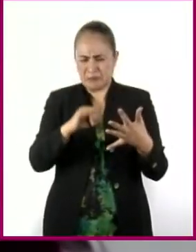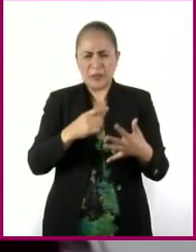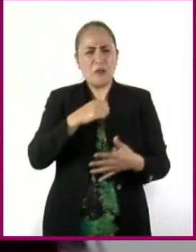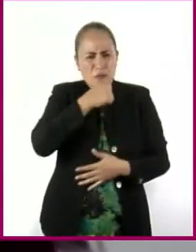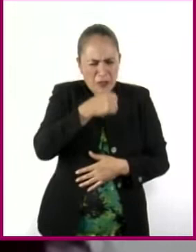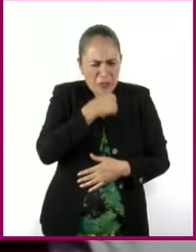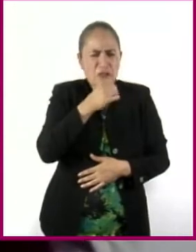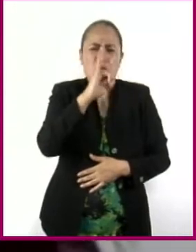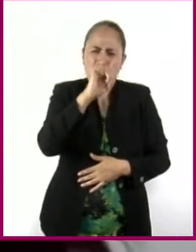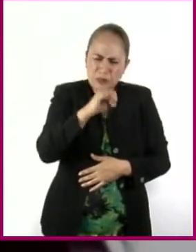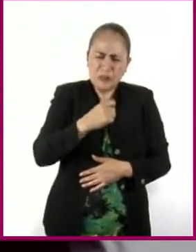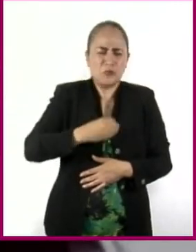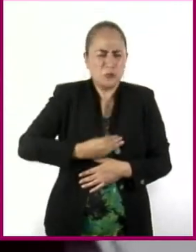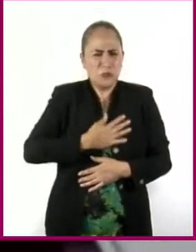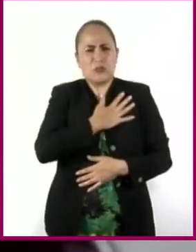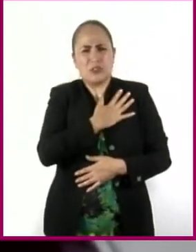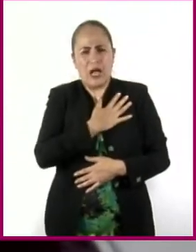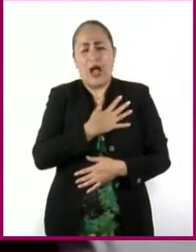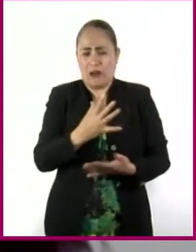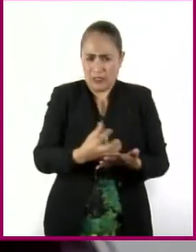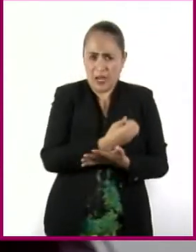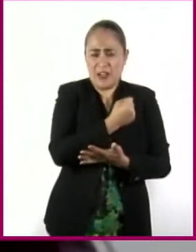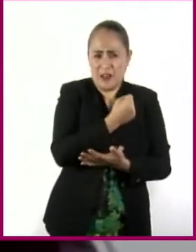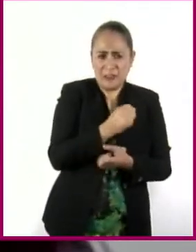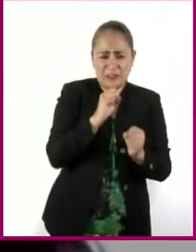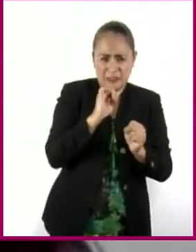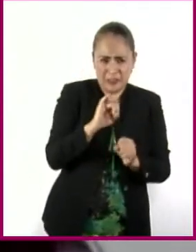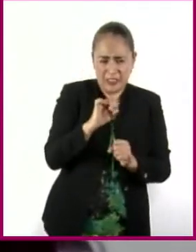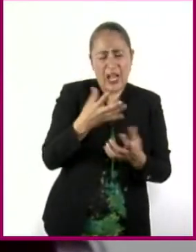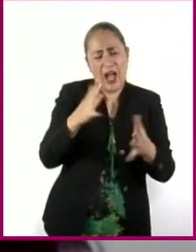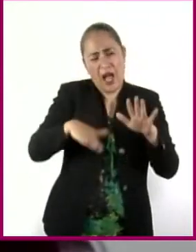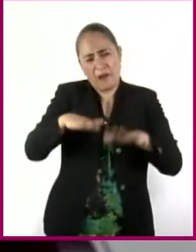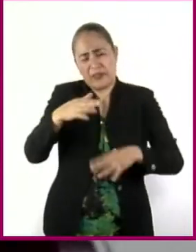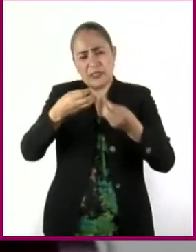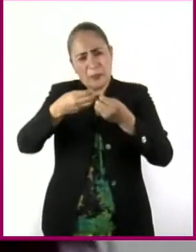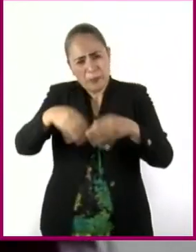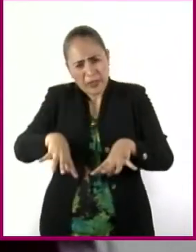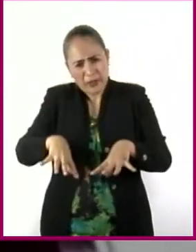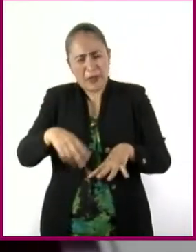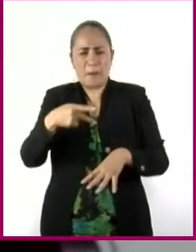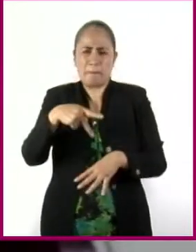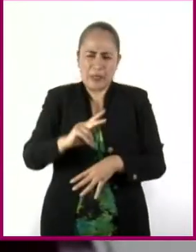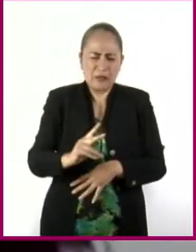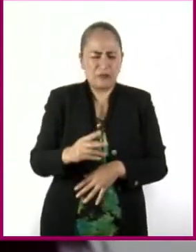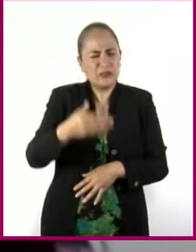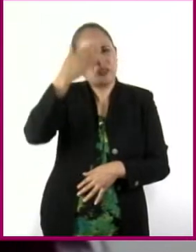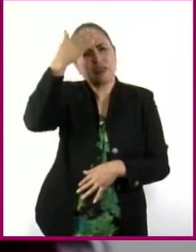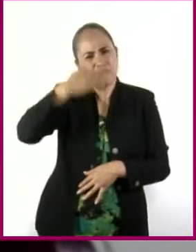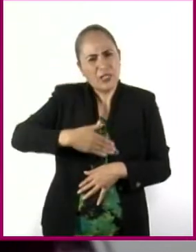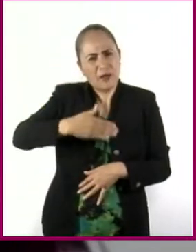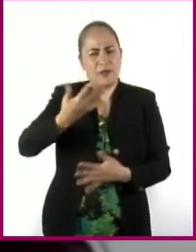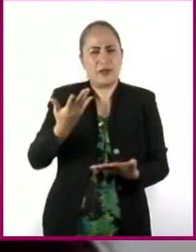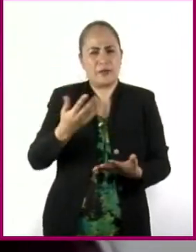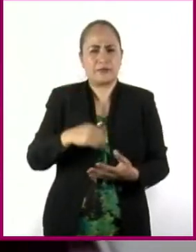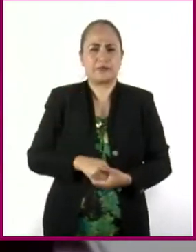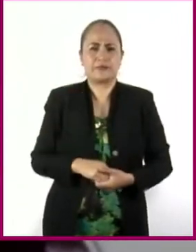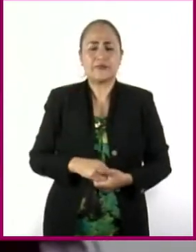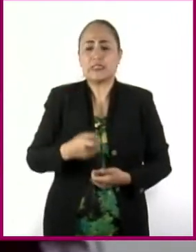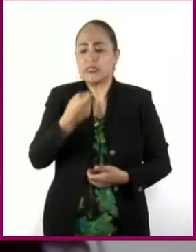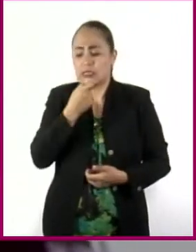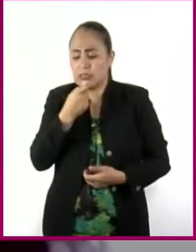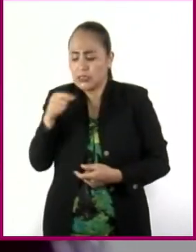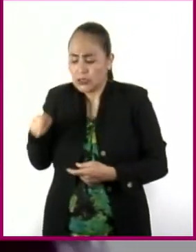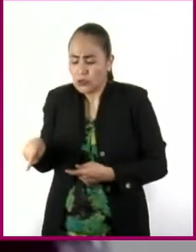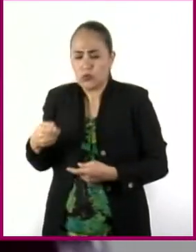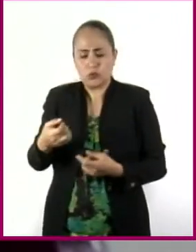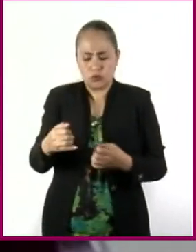hay ganancias, pero también hay pérdidas, y reconocer en ese sentido, y bueno, saber que así como la niñez, la